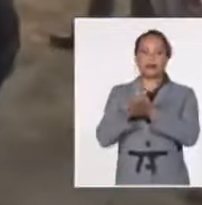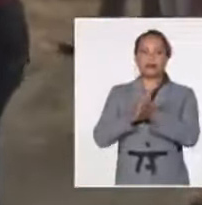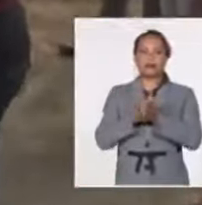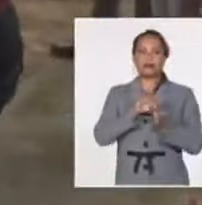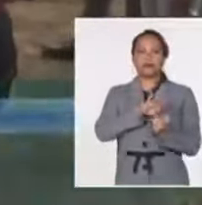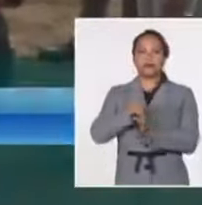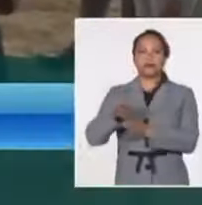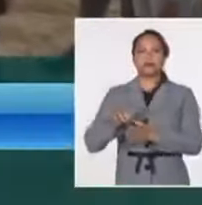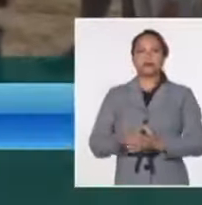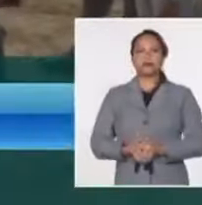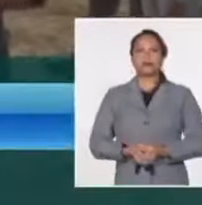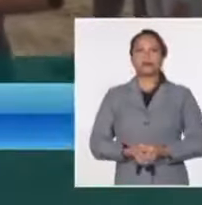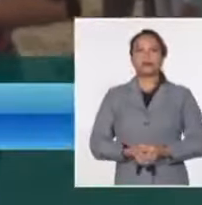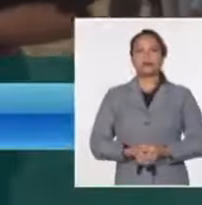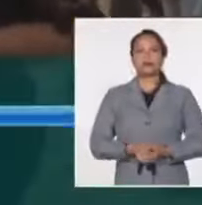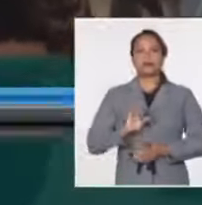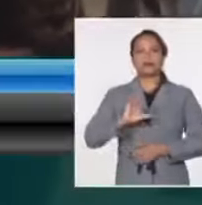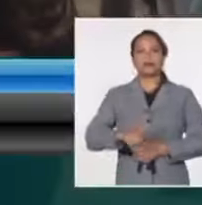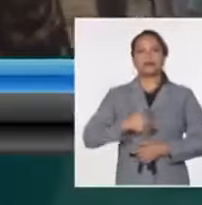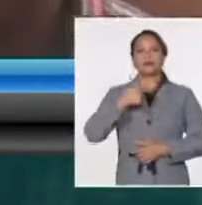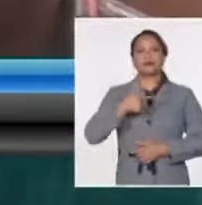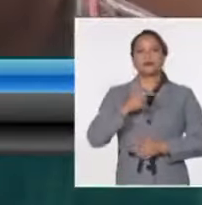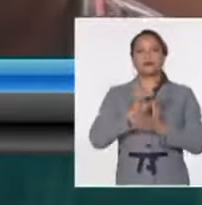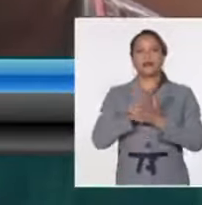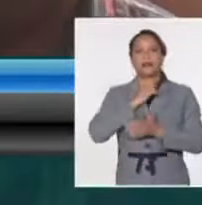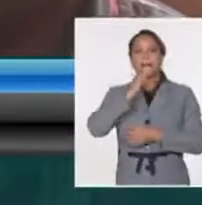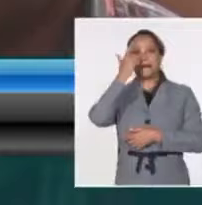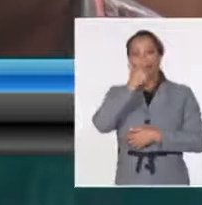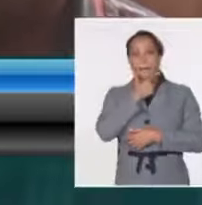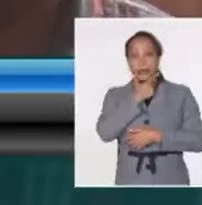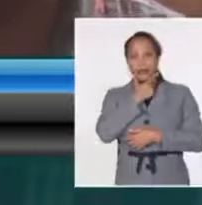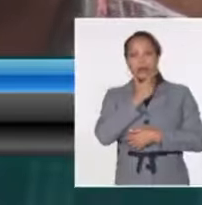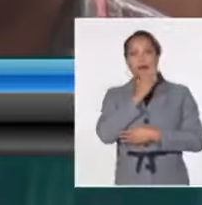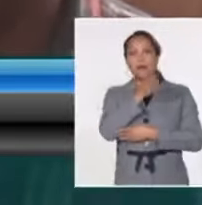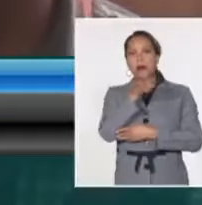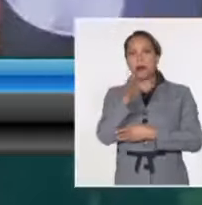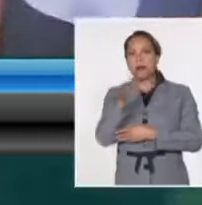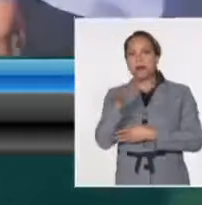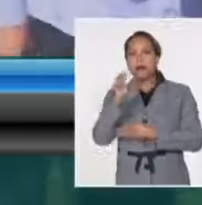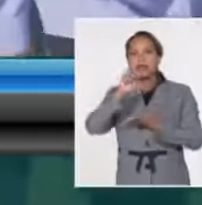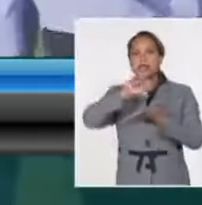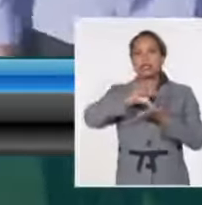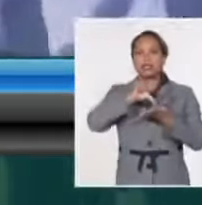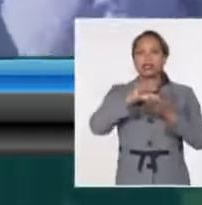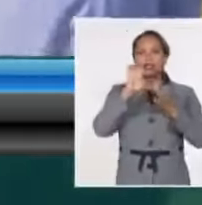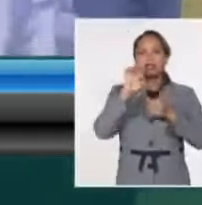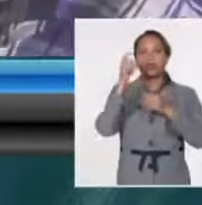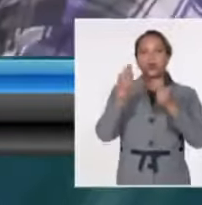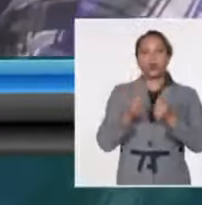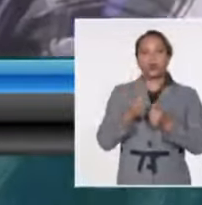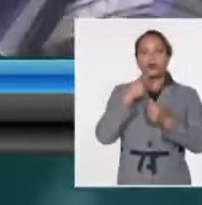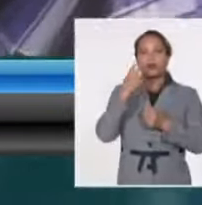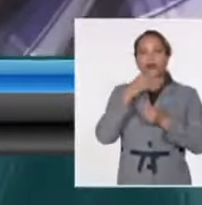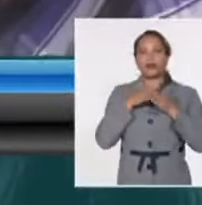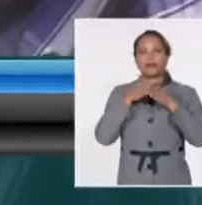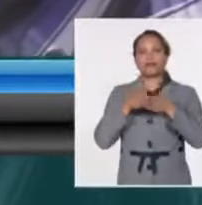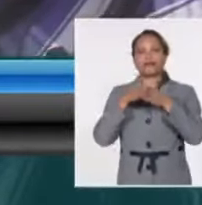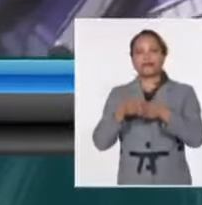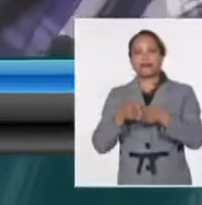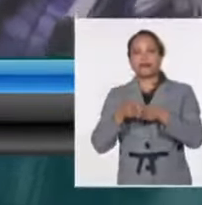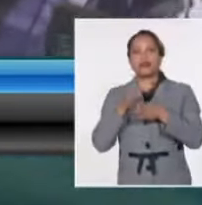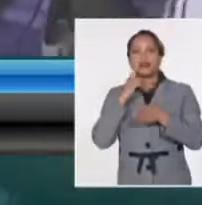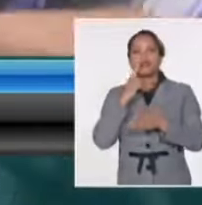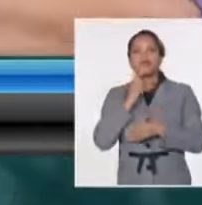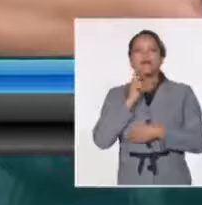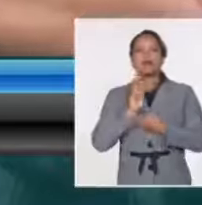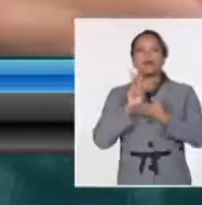territorio el vicepresidente Salvador Valdés mesa recorrió centros socioeconómicos de Granma como parte de una visita gubernamental